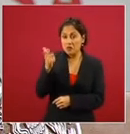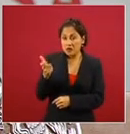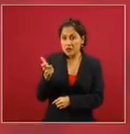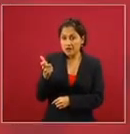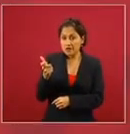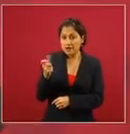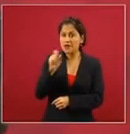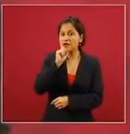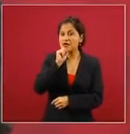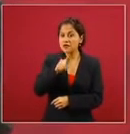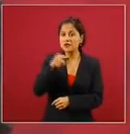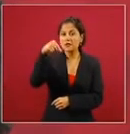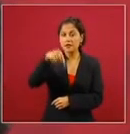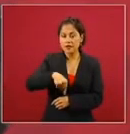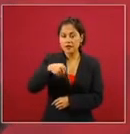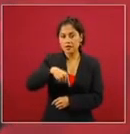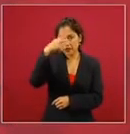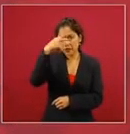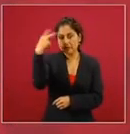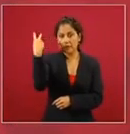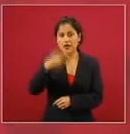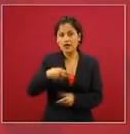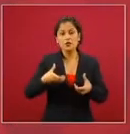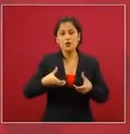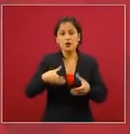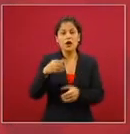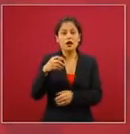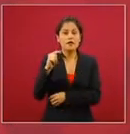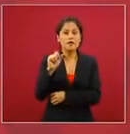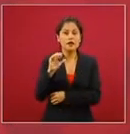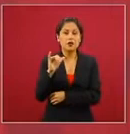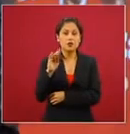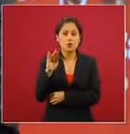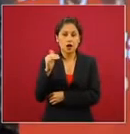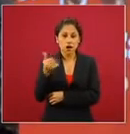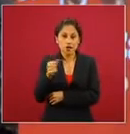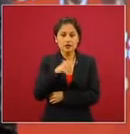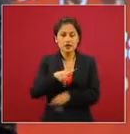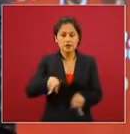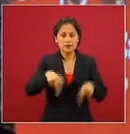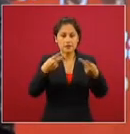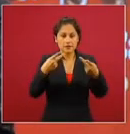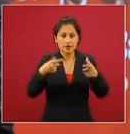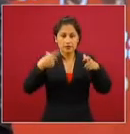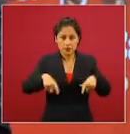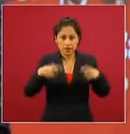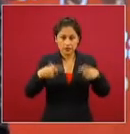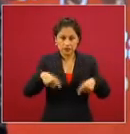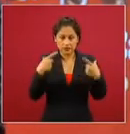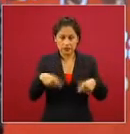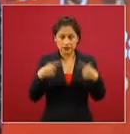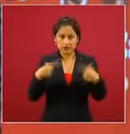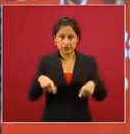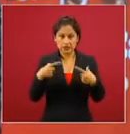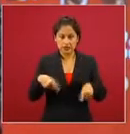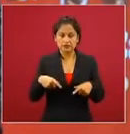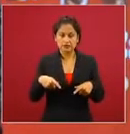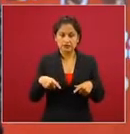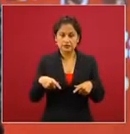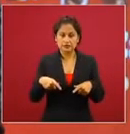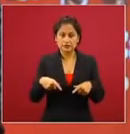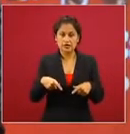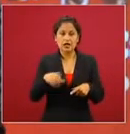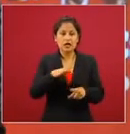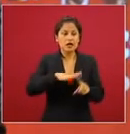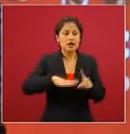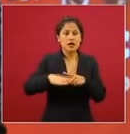comerciante que vendía pasteles en Tacubaya y que de repente fue asaltado a la pastelería